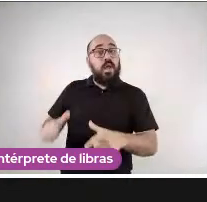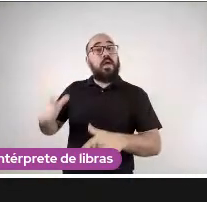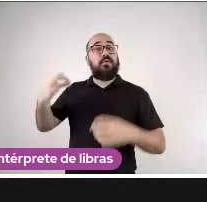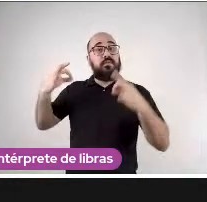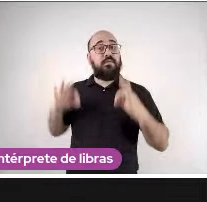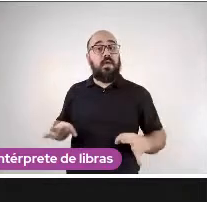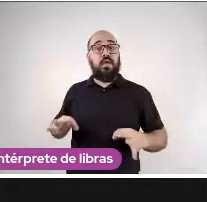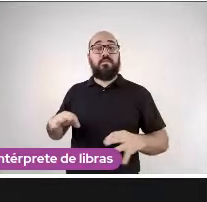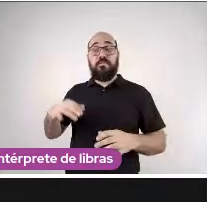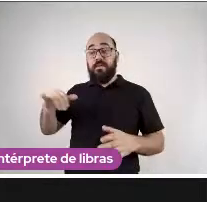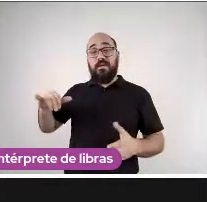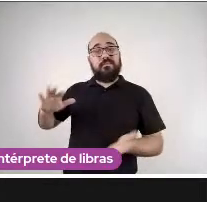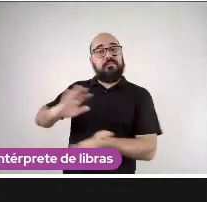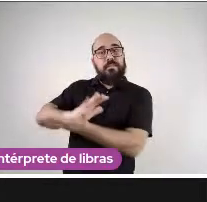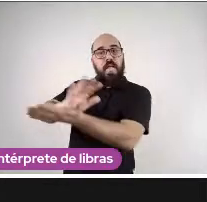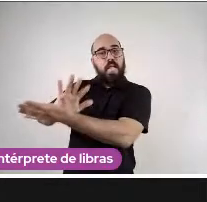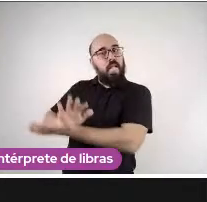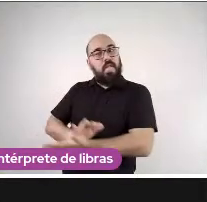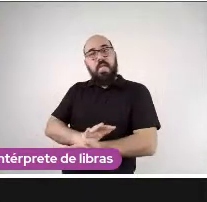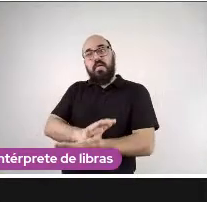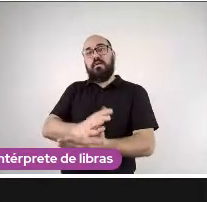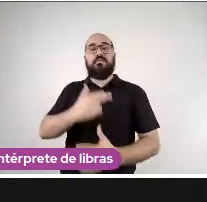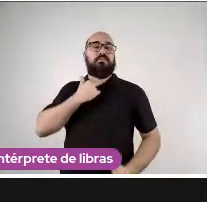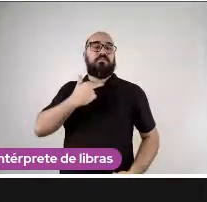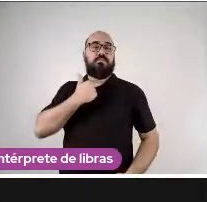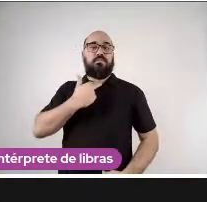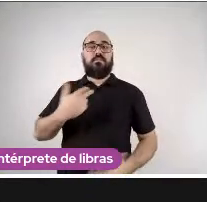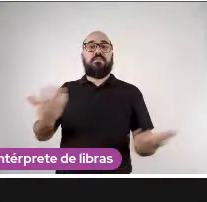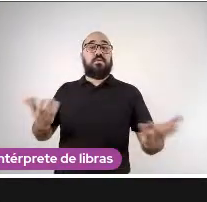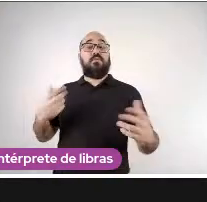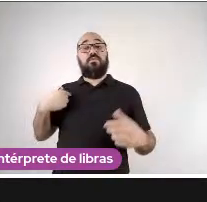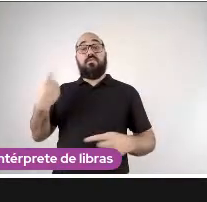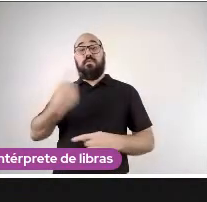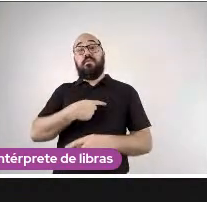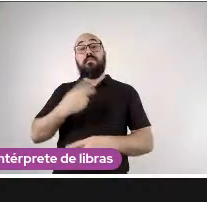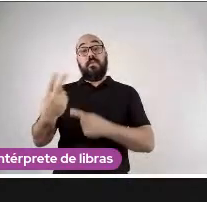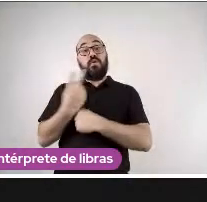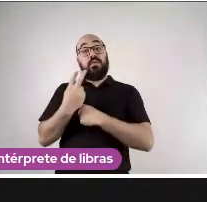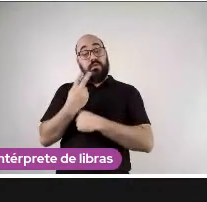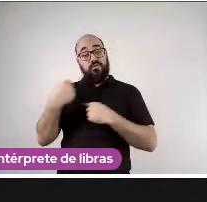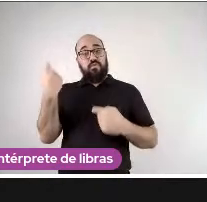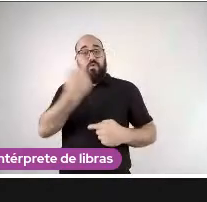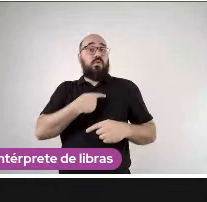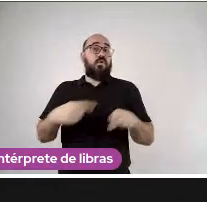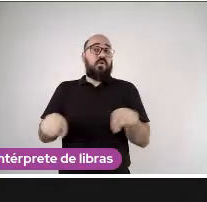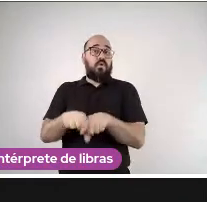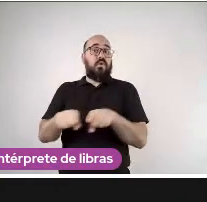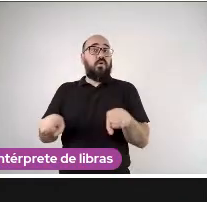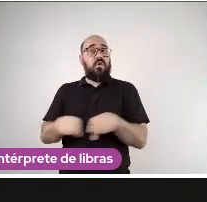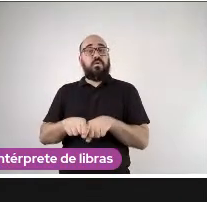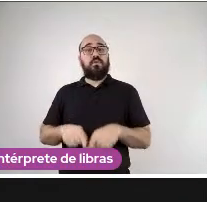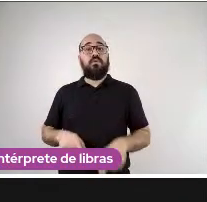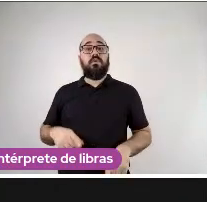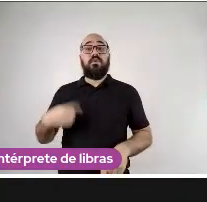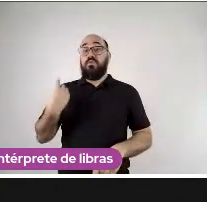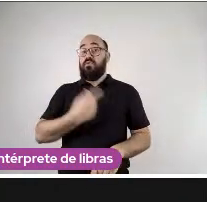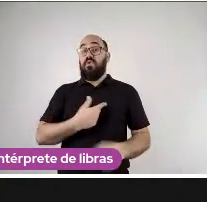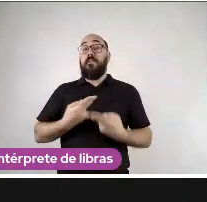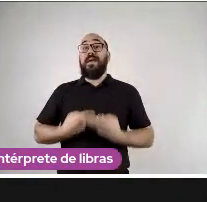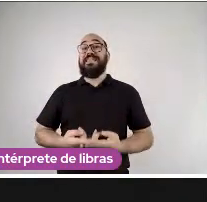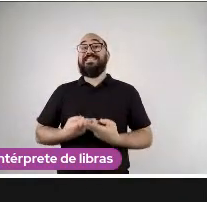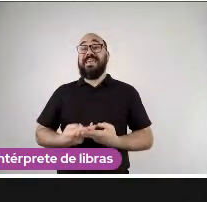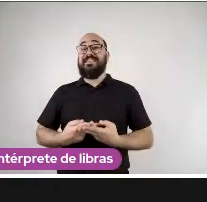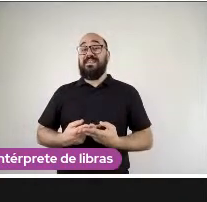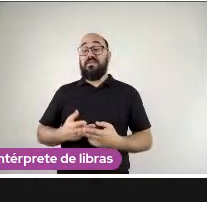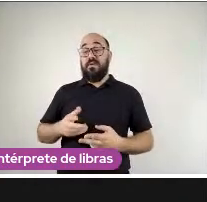de la manera que lo haría naturalmente y es muy lento. Entonces, primero siempre, no pensemos que tenemos una varita mágica para restaurar ecosistemas.